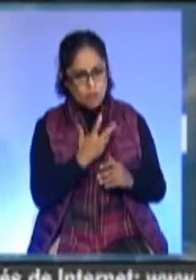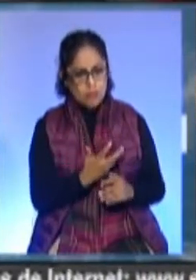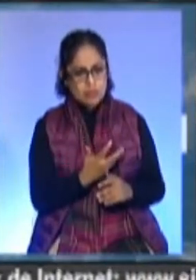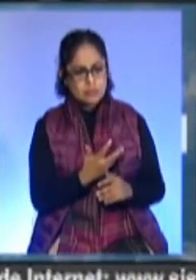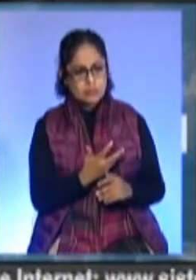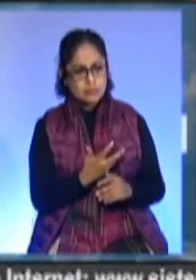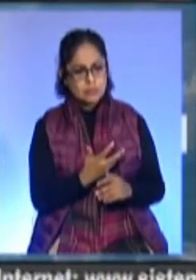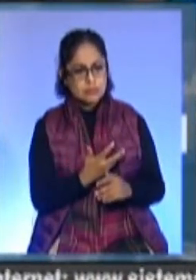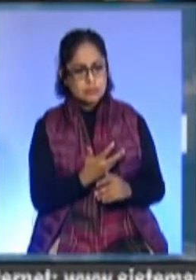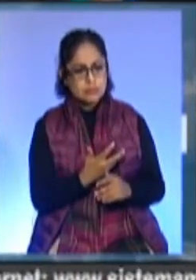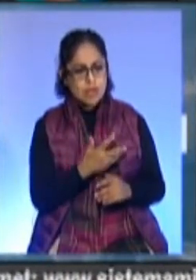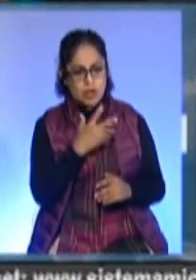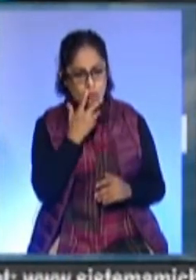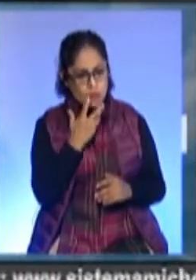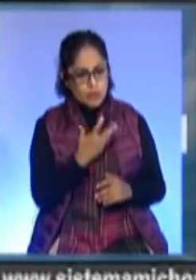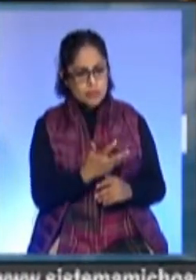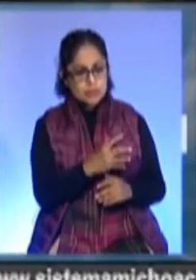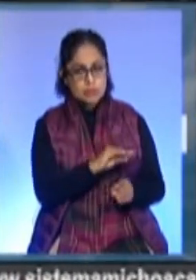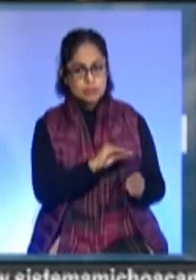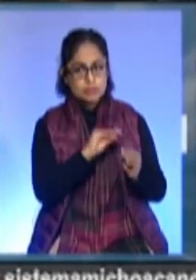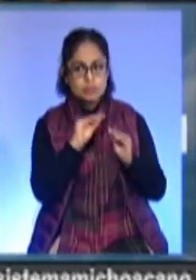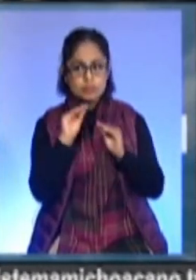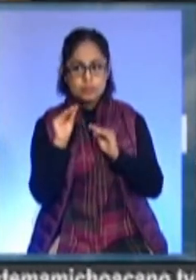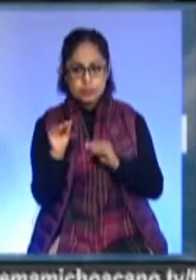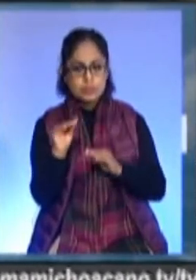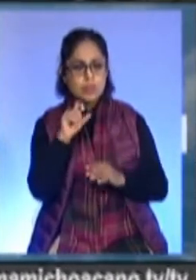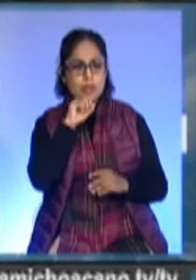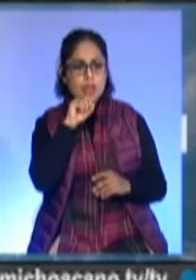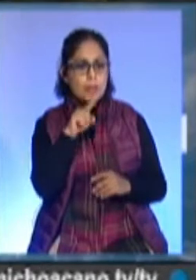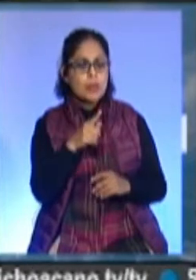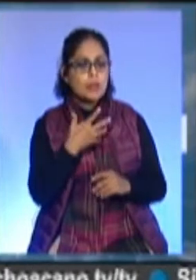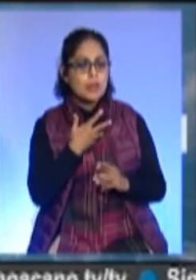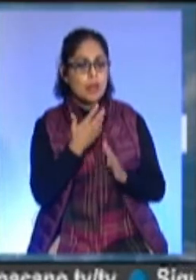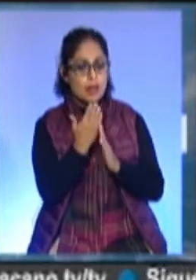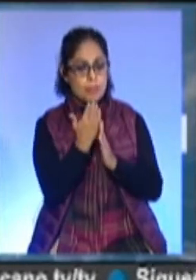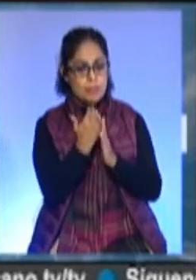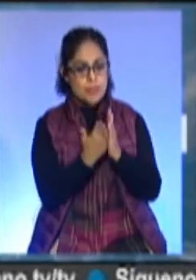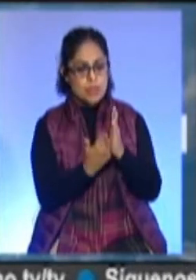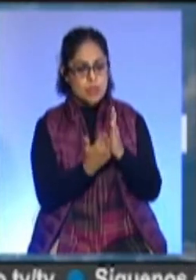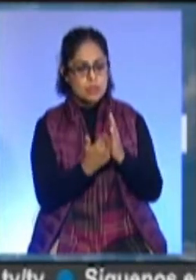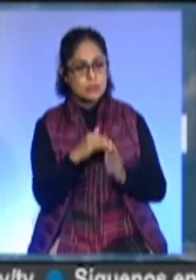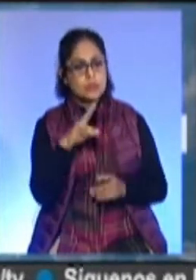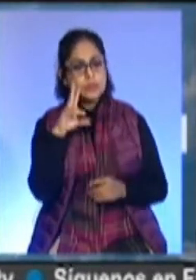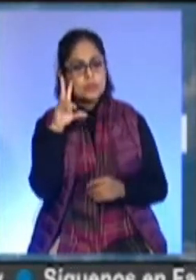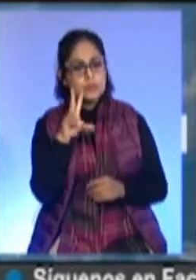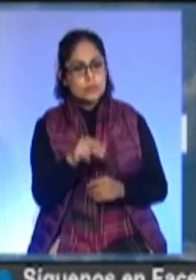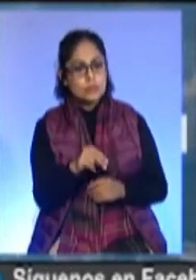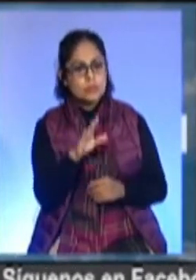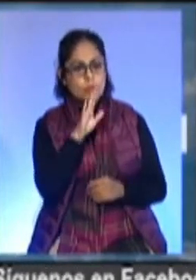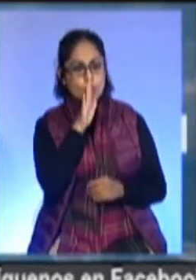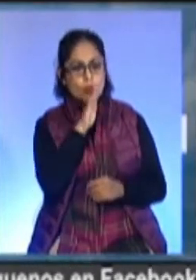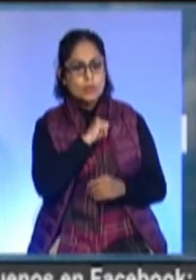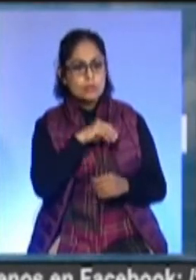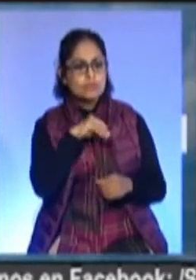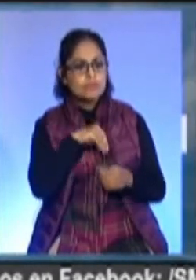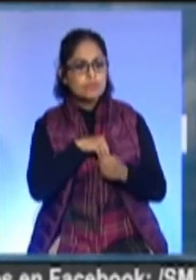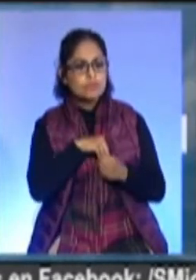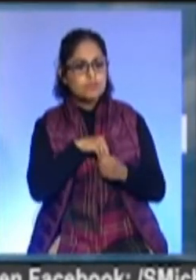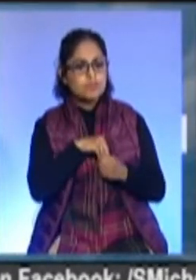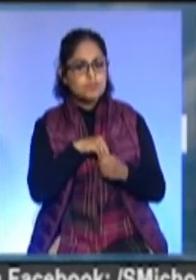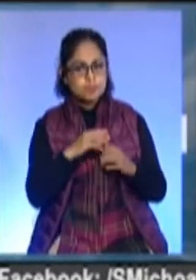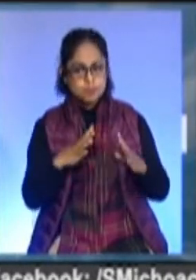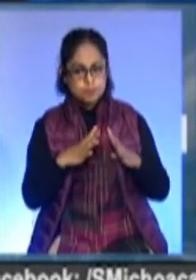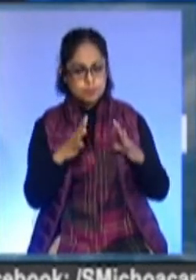de desplazamiento forzado, que eso tampoco no lo podemos minimizar y tampoco lo podemos ocultar. Una de las tareas principales que